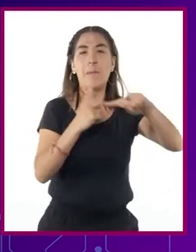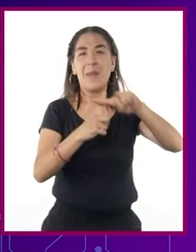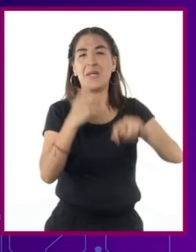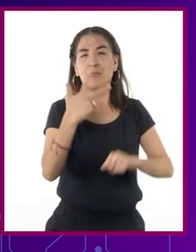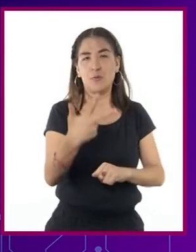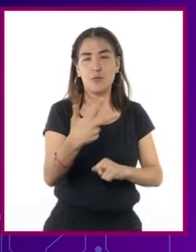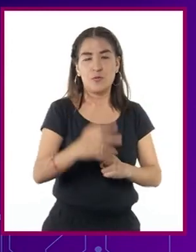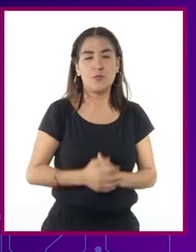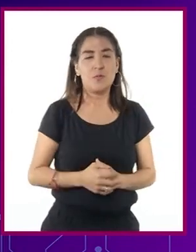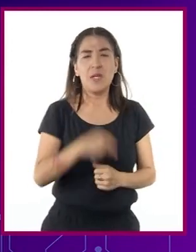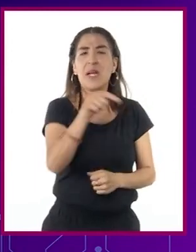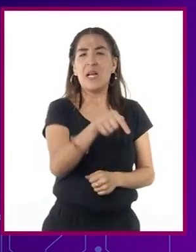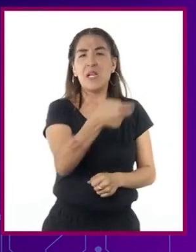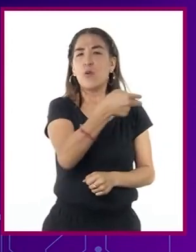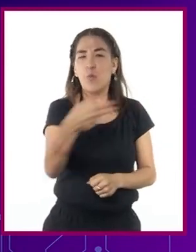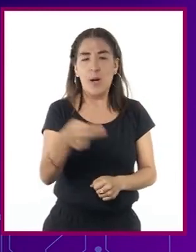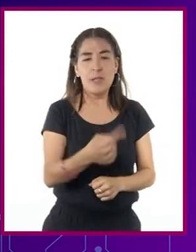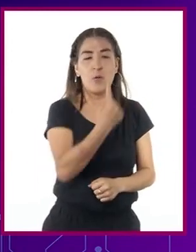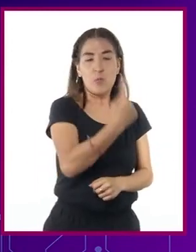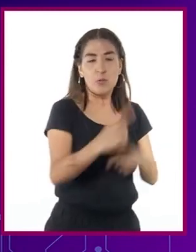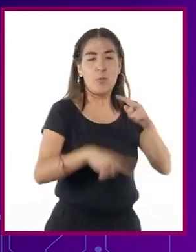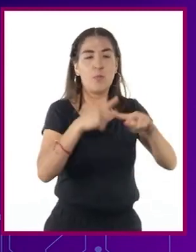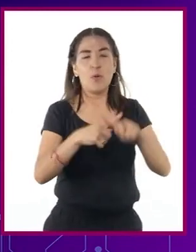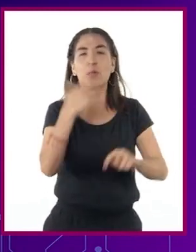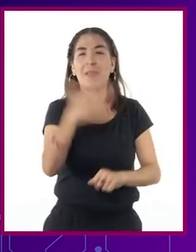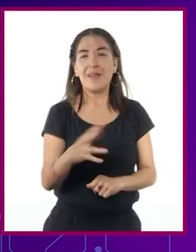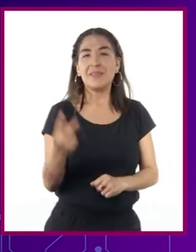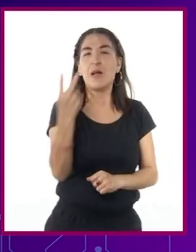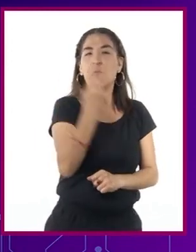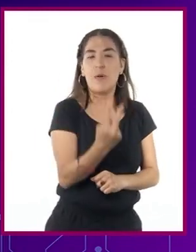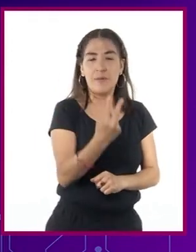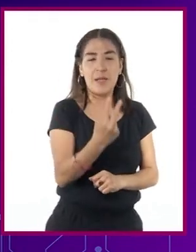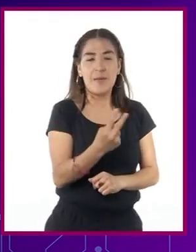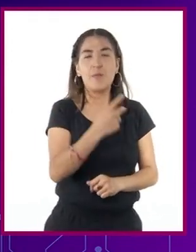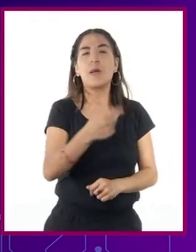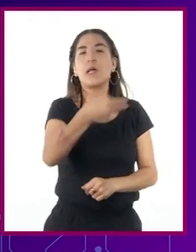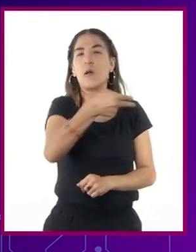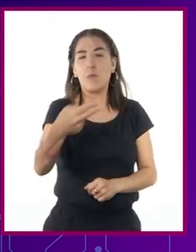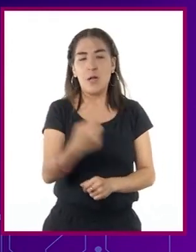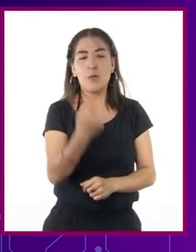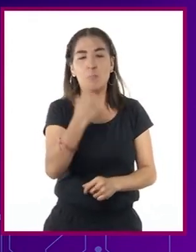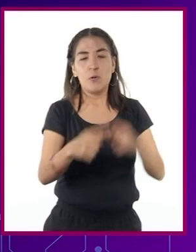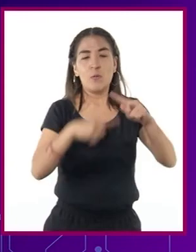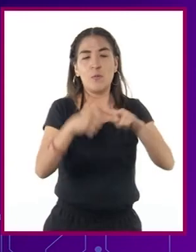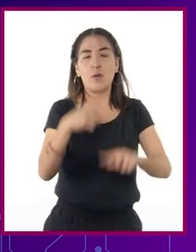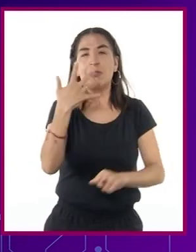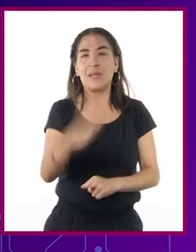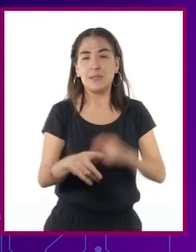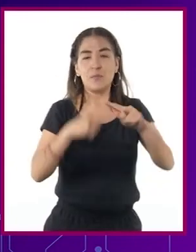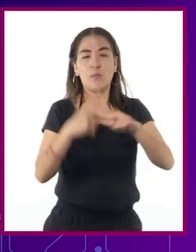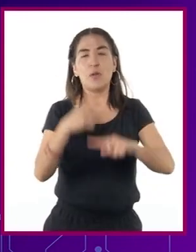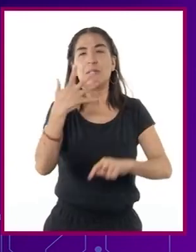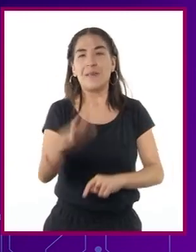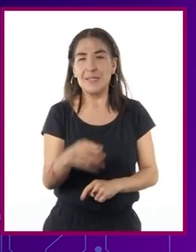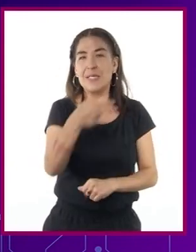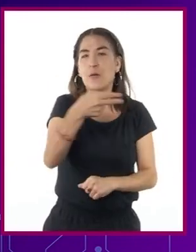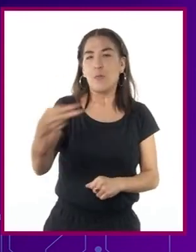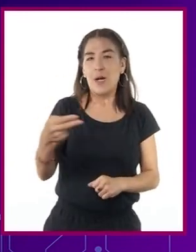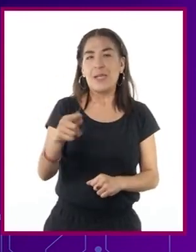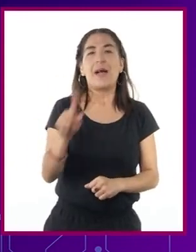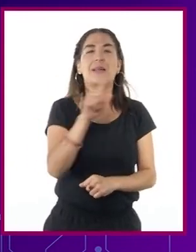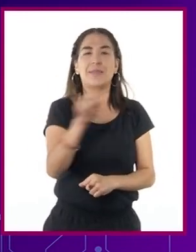8. Esto es igual a 1 por 10 al cuadrado, que es igual a 1 por 10, que es